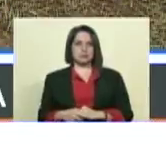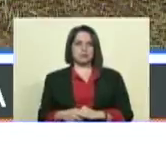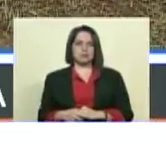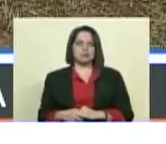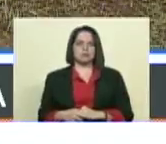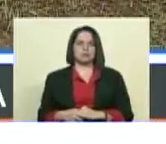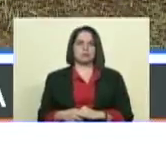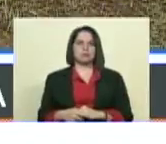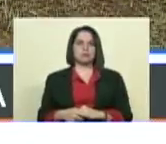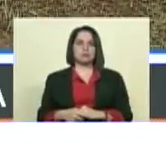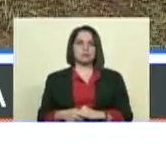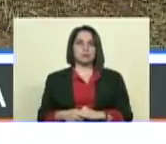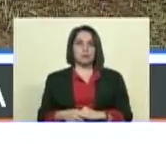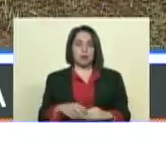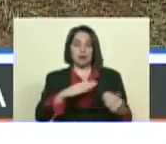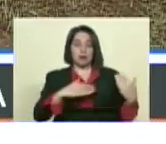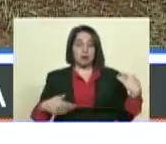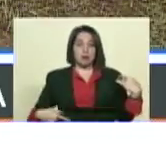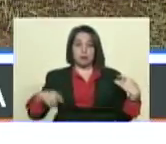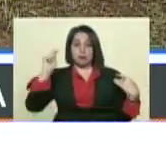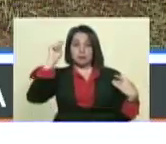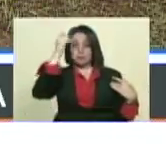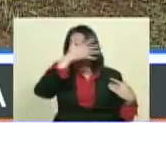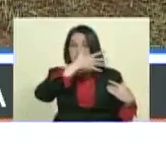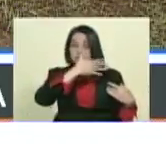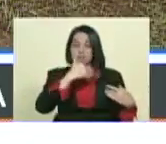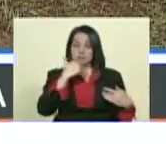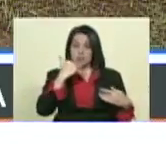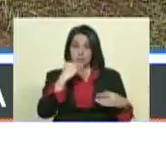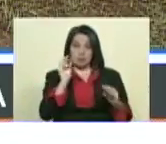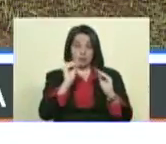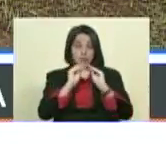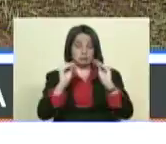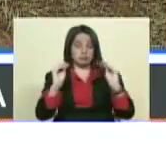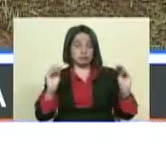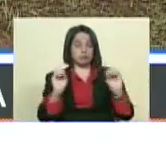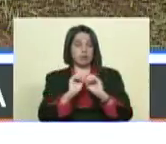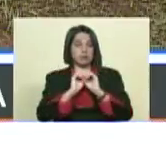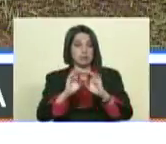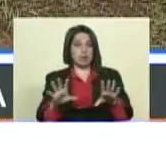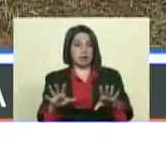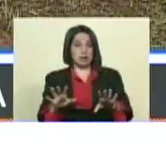Presidente Donald Trump, si alguien le puede hacer llegar este mensaje a Trump,